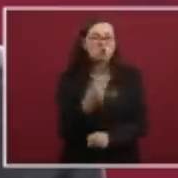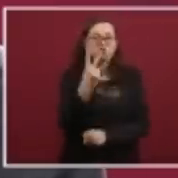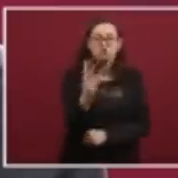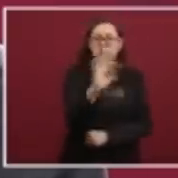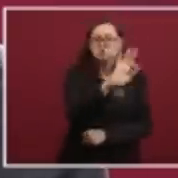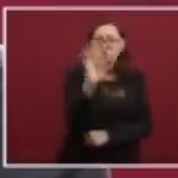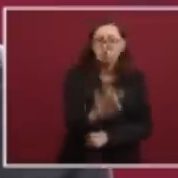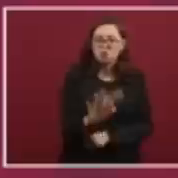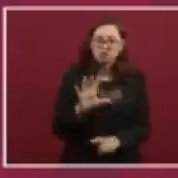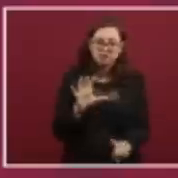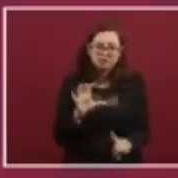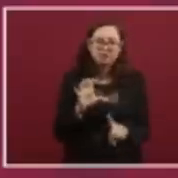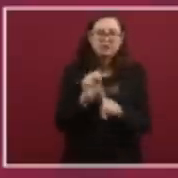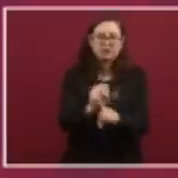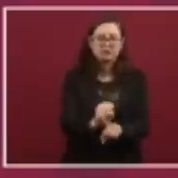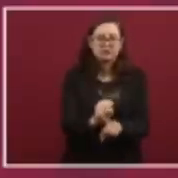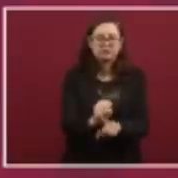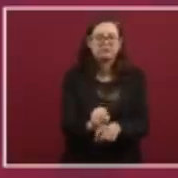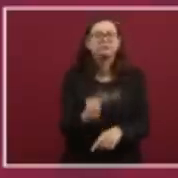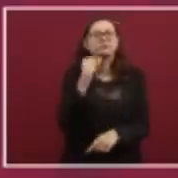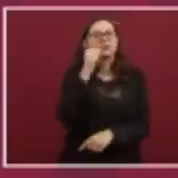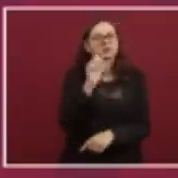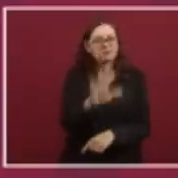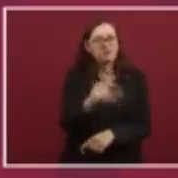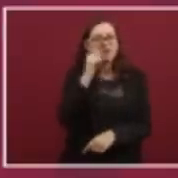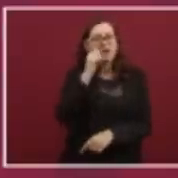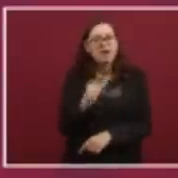se cumplieron 109 años